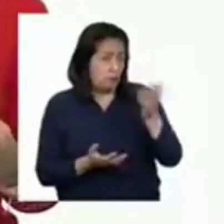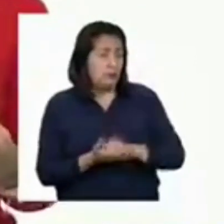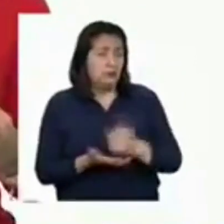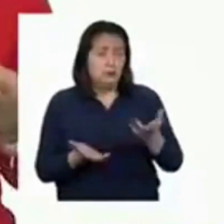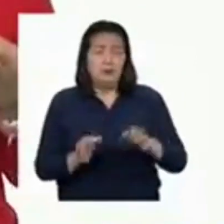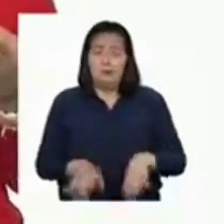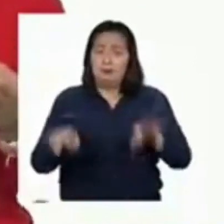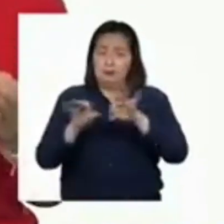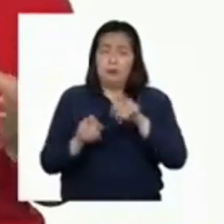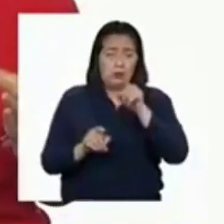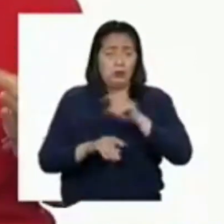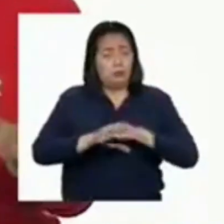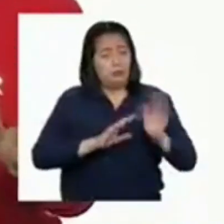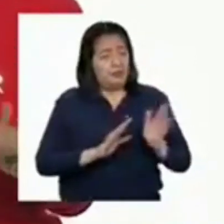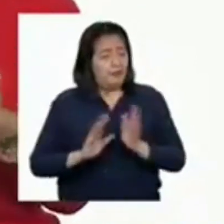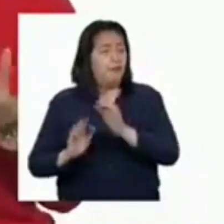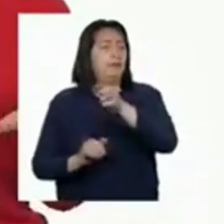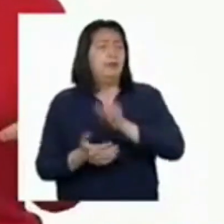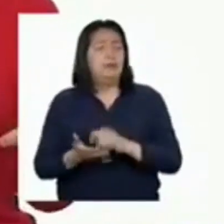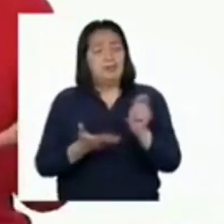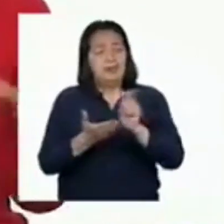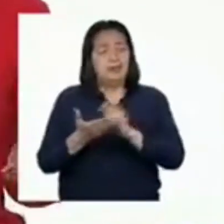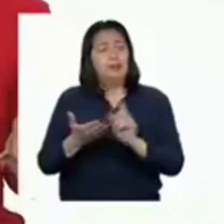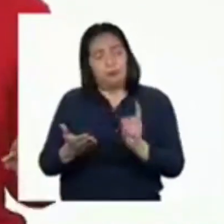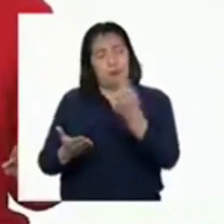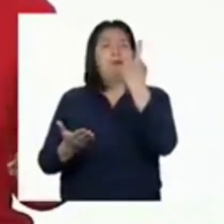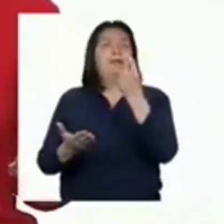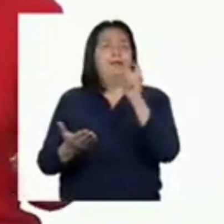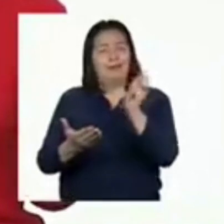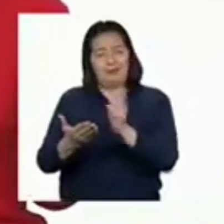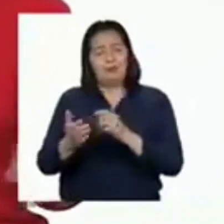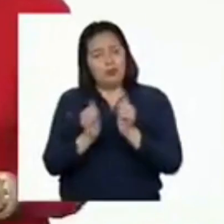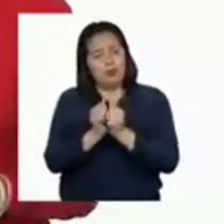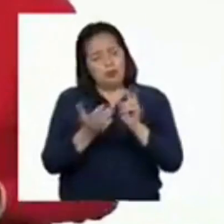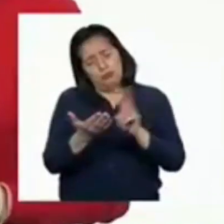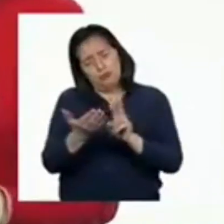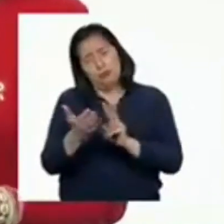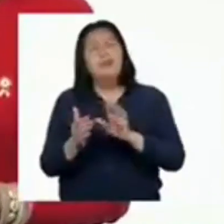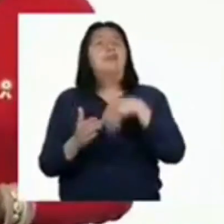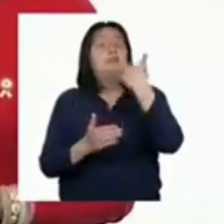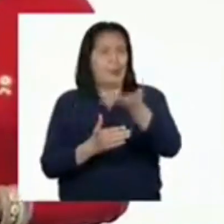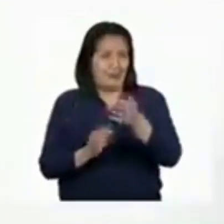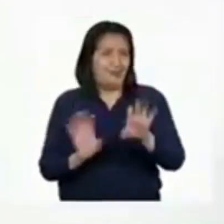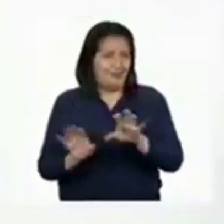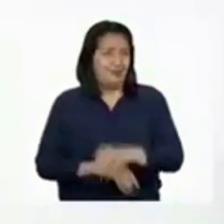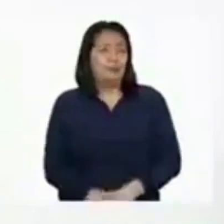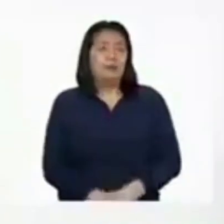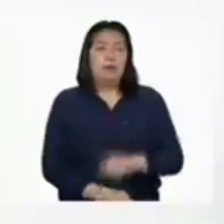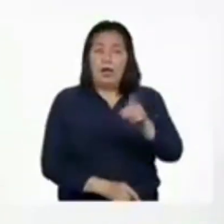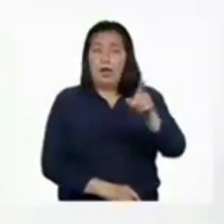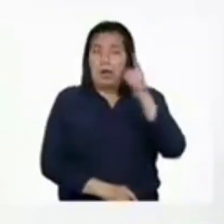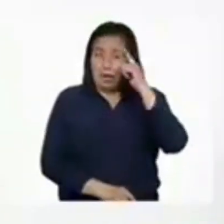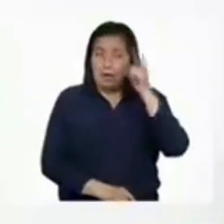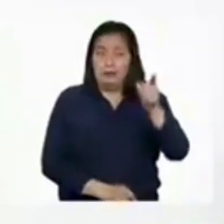más importante es que hagas tu planificación y escribas tu primer borrador para que juntos podamos revisarlo en la siguiente actividad. Ten en